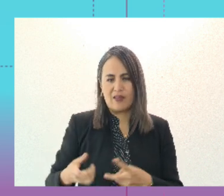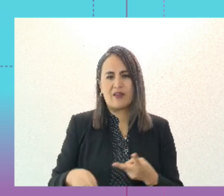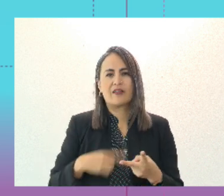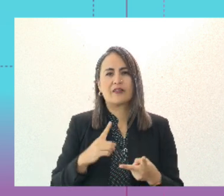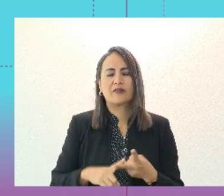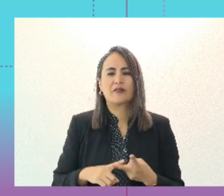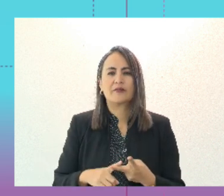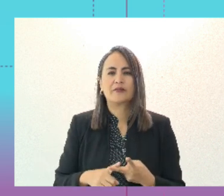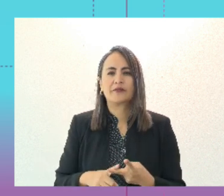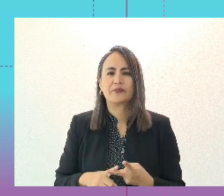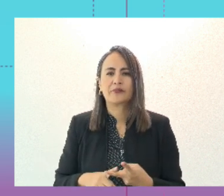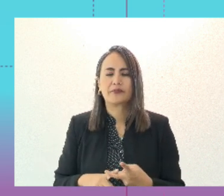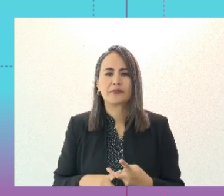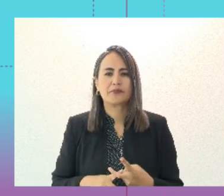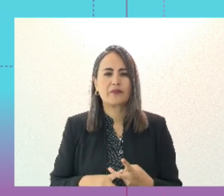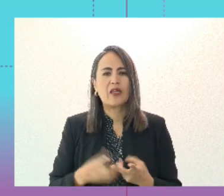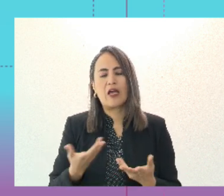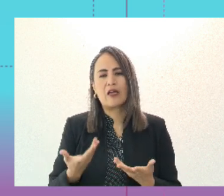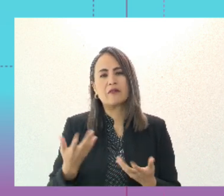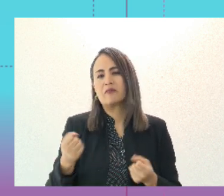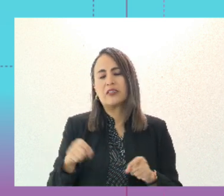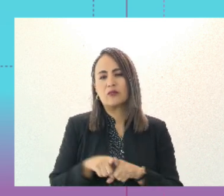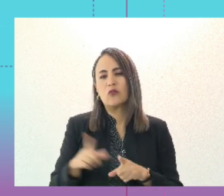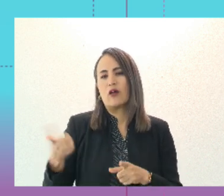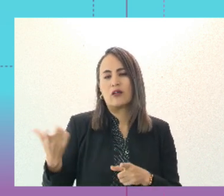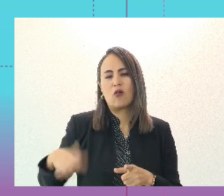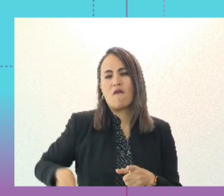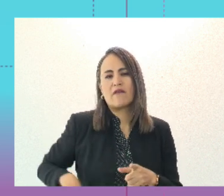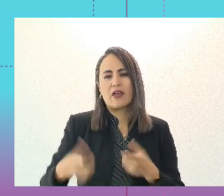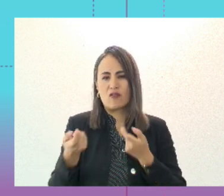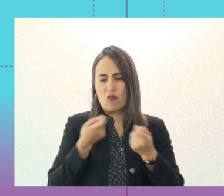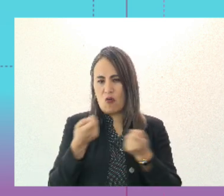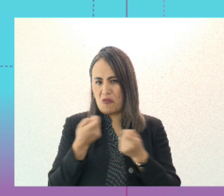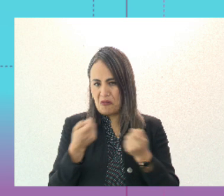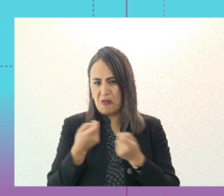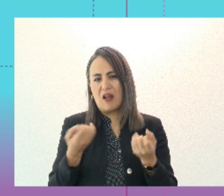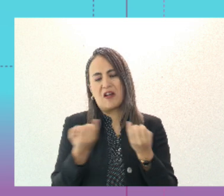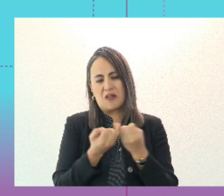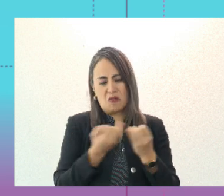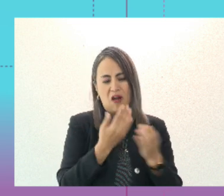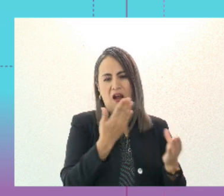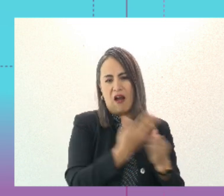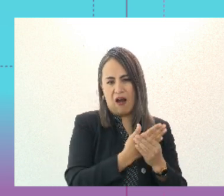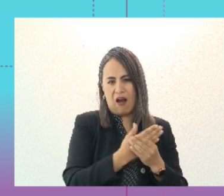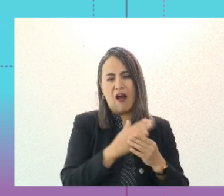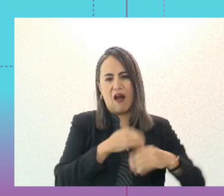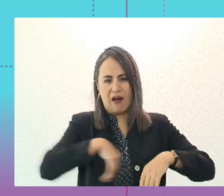para todo el tema de control gubernamental, para eficientar y para optimizar